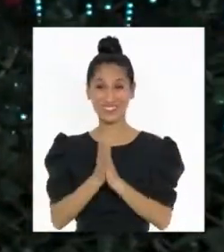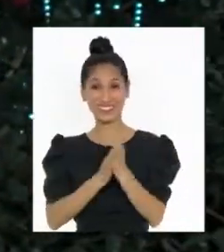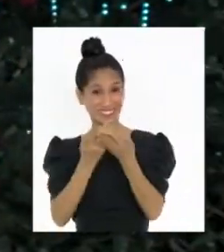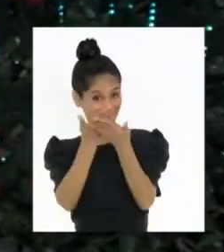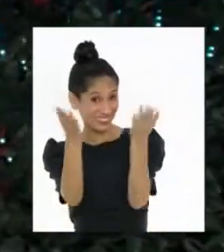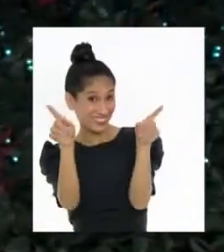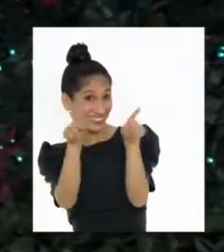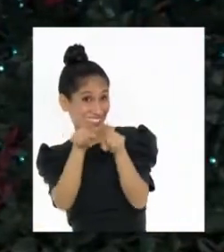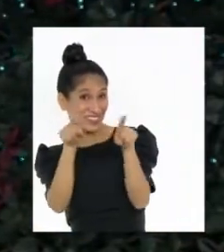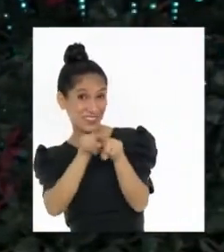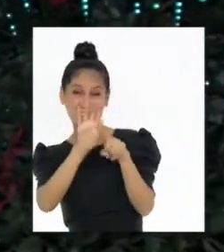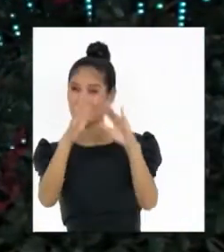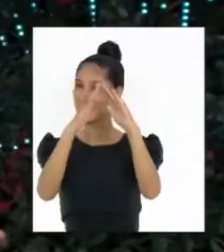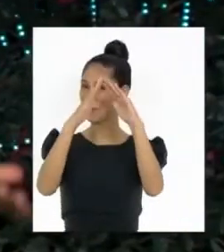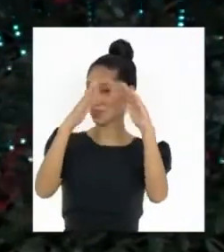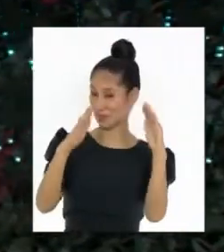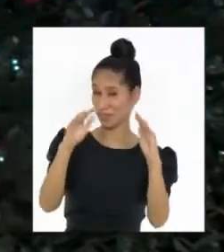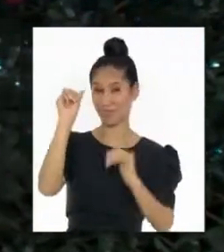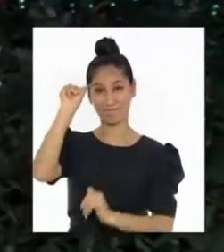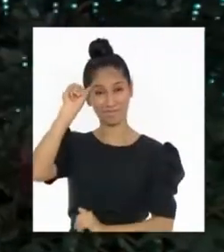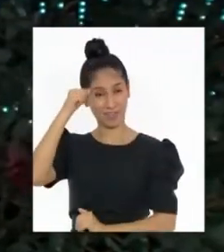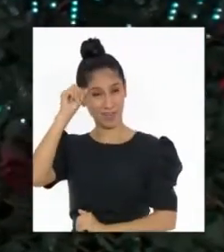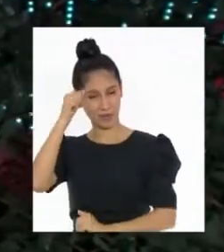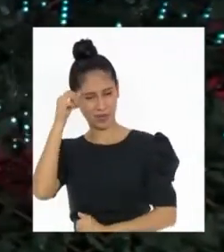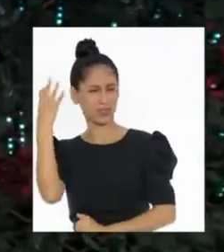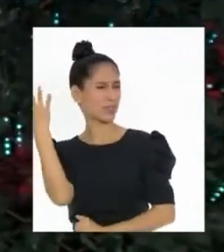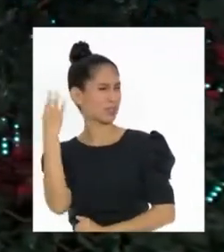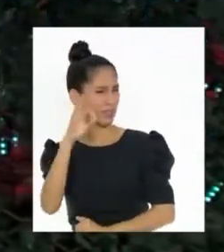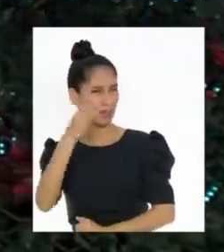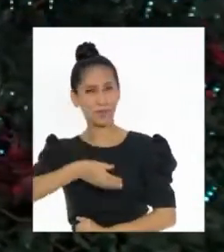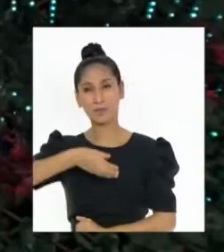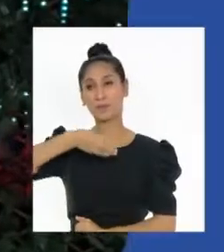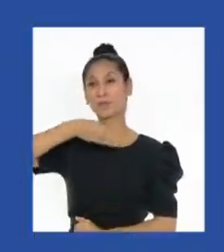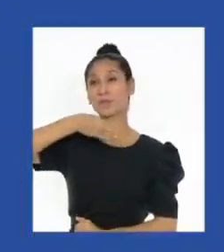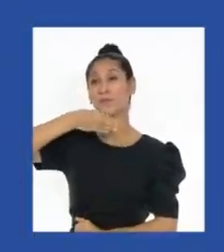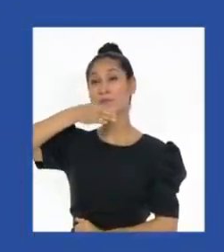Ustedes también desde sus casas. No se olviden de tomar siempre agua, por favor.